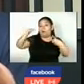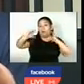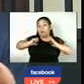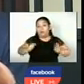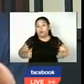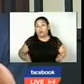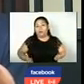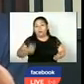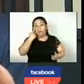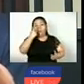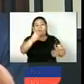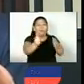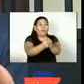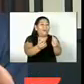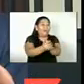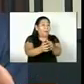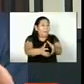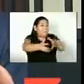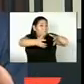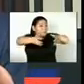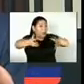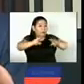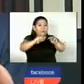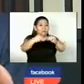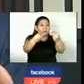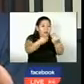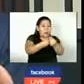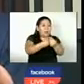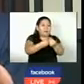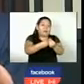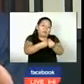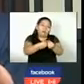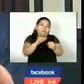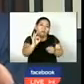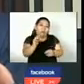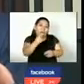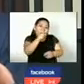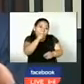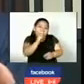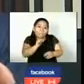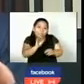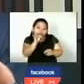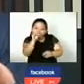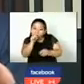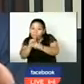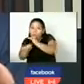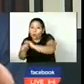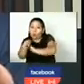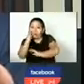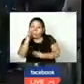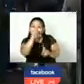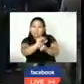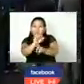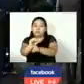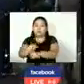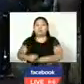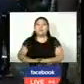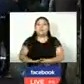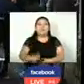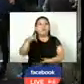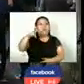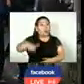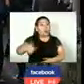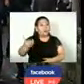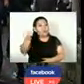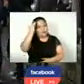las maras o pandillas y hubo cierta migración de lugares que hemos identificado. Por ahora,